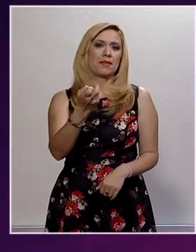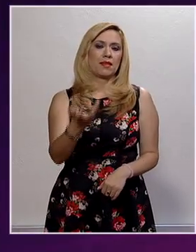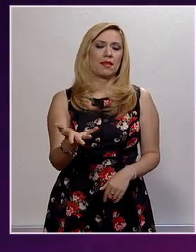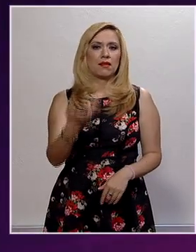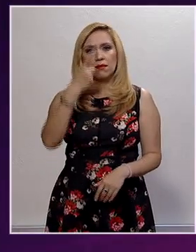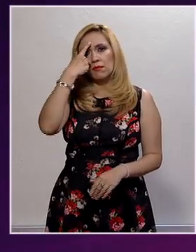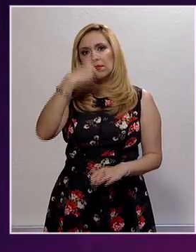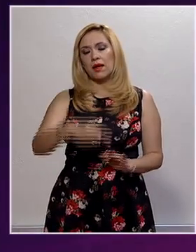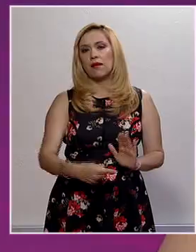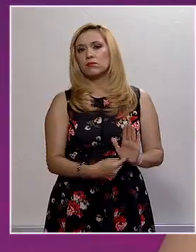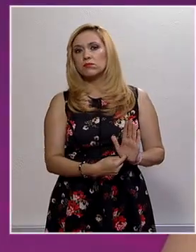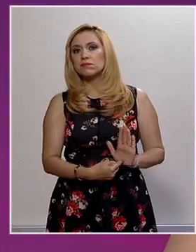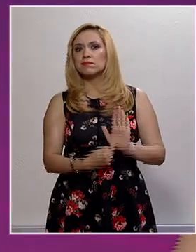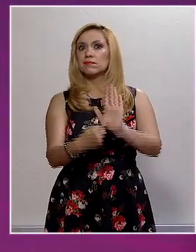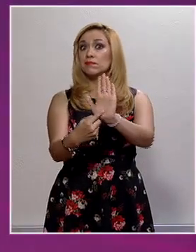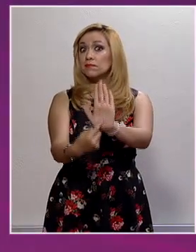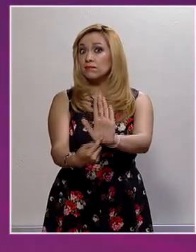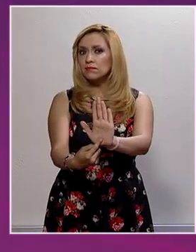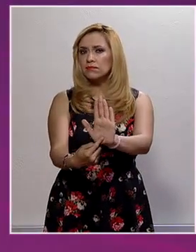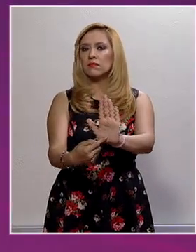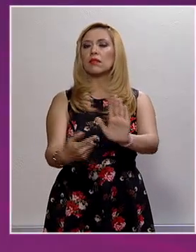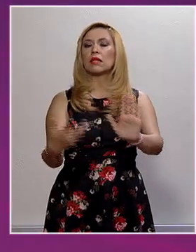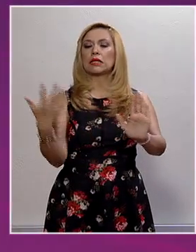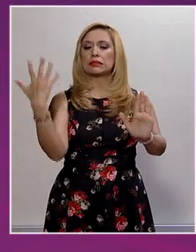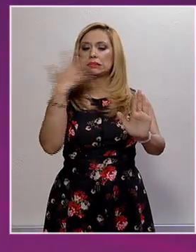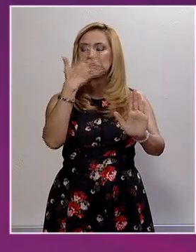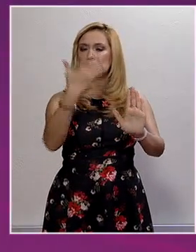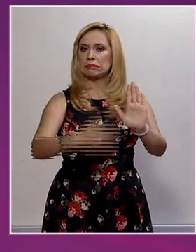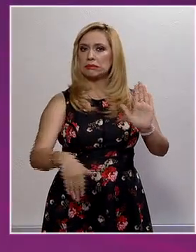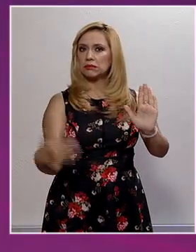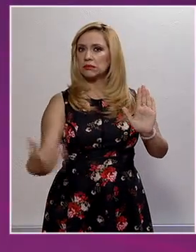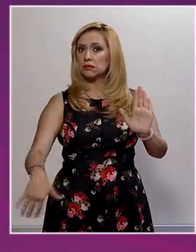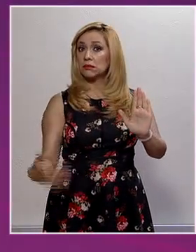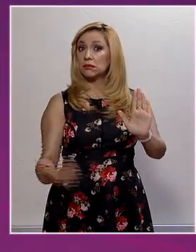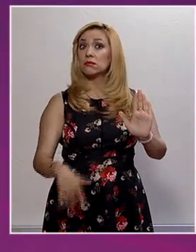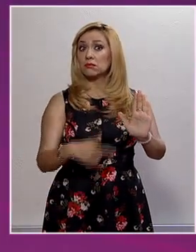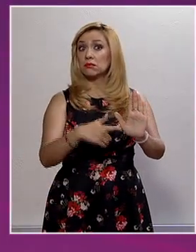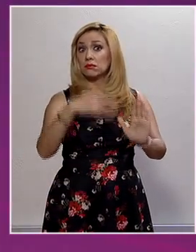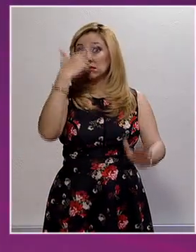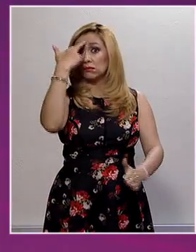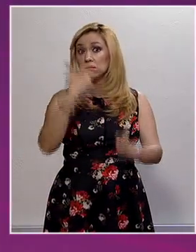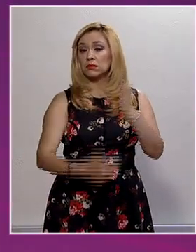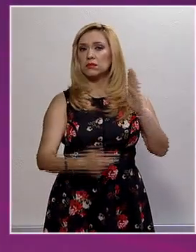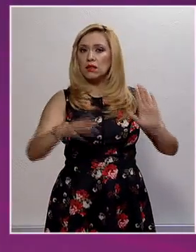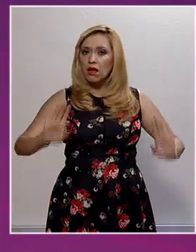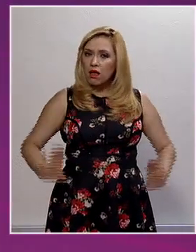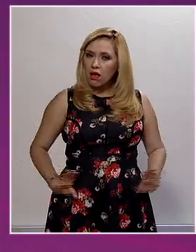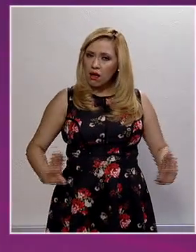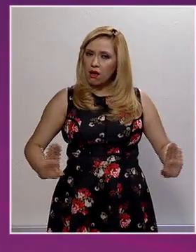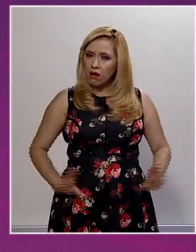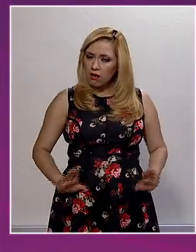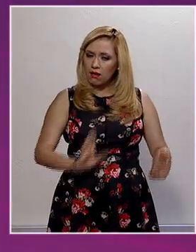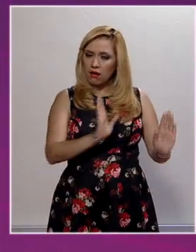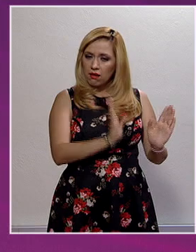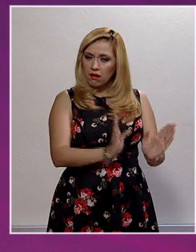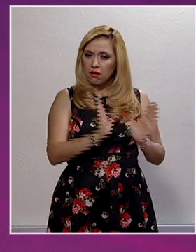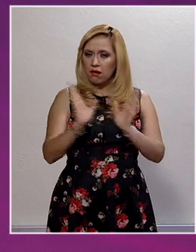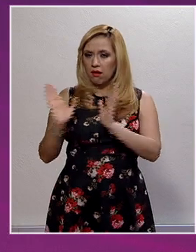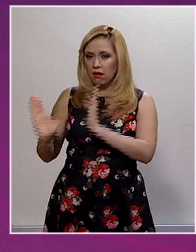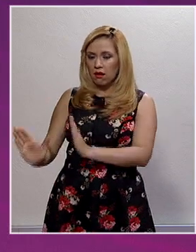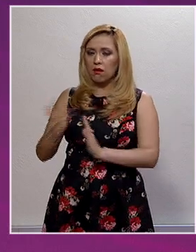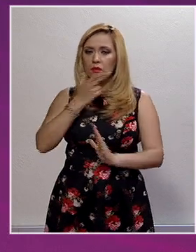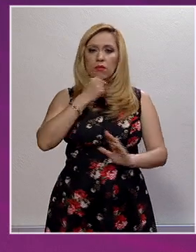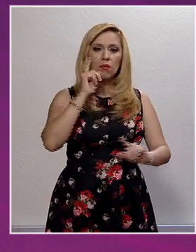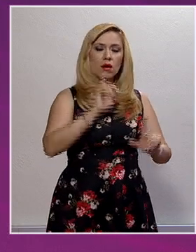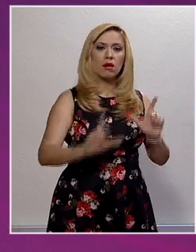darle un reconocimiento a que estos tipos de delitos tienen ese aspecto de género. Y si uno lo invisibiliza,